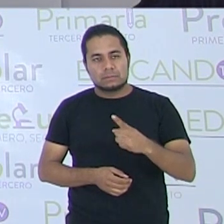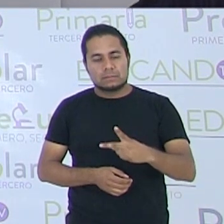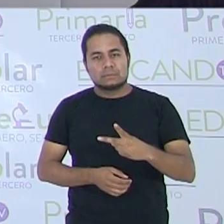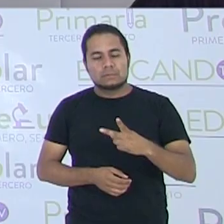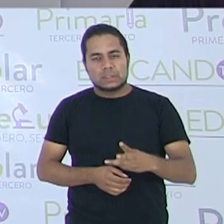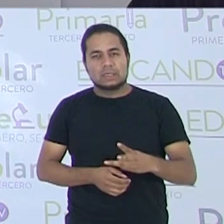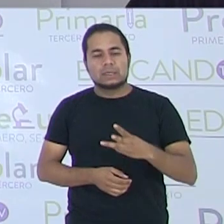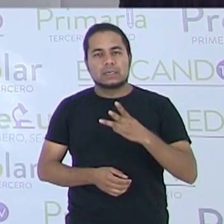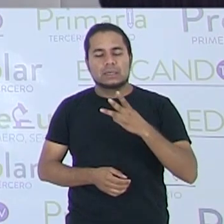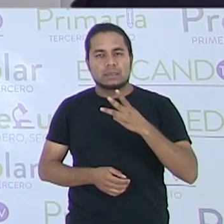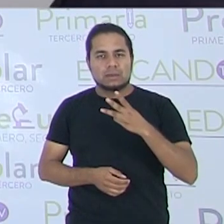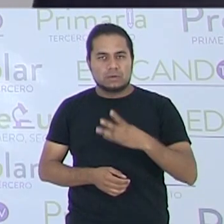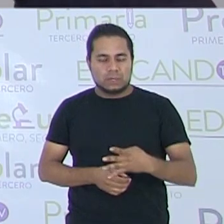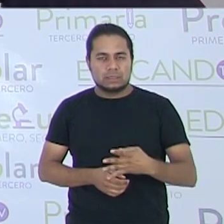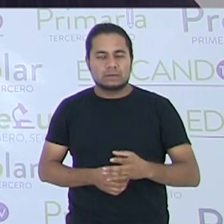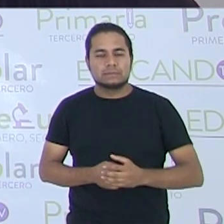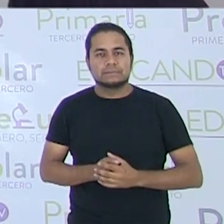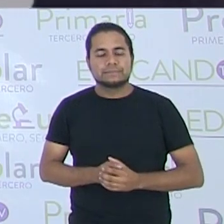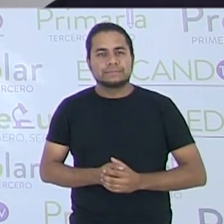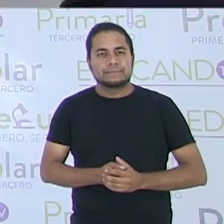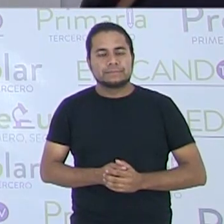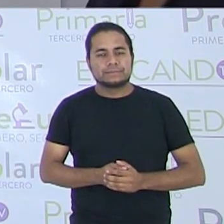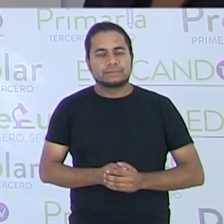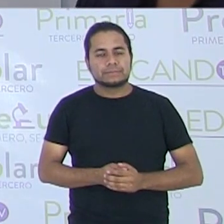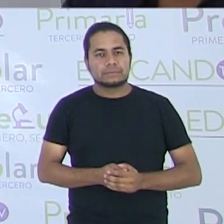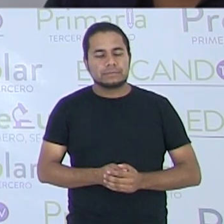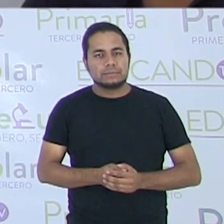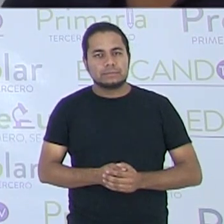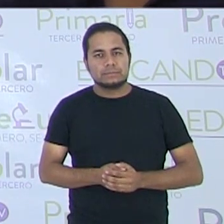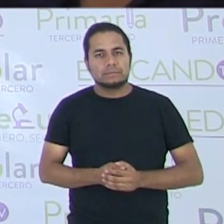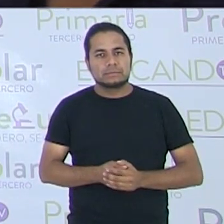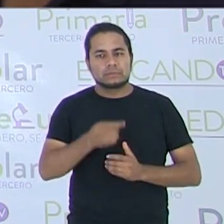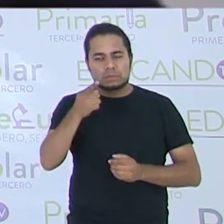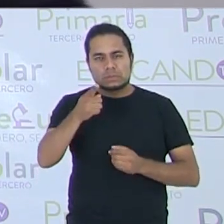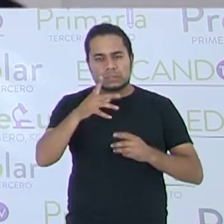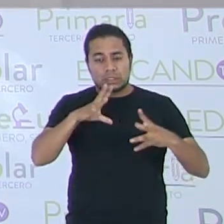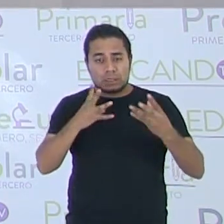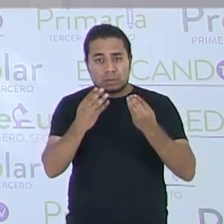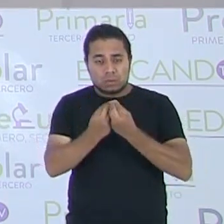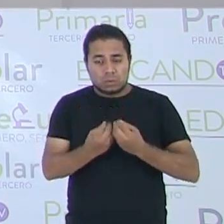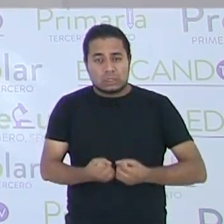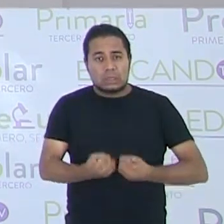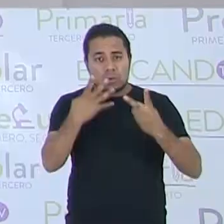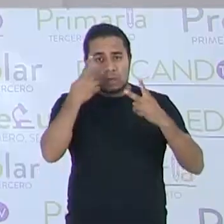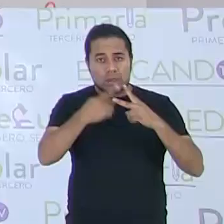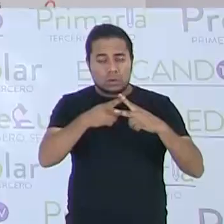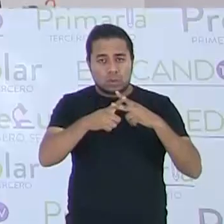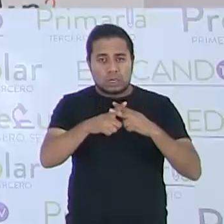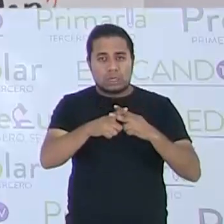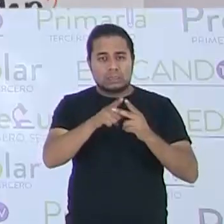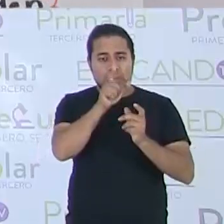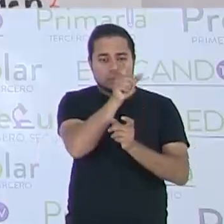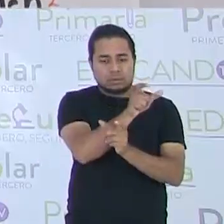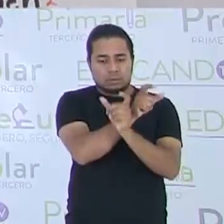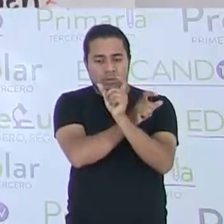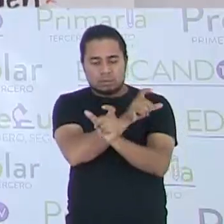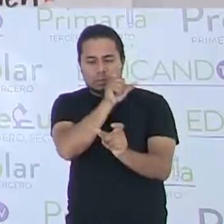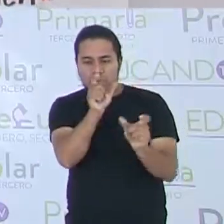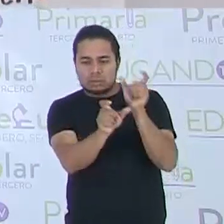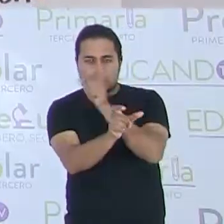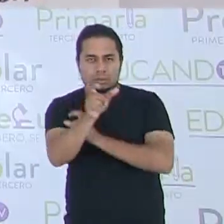1, 2, 3 y 4. Si nosotros contáramos cuántas sílabas tiene cada